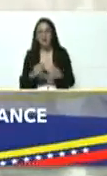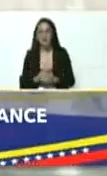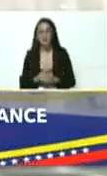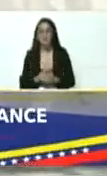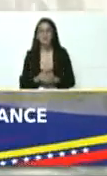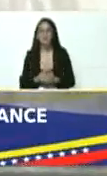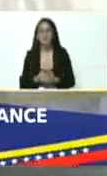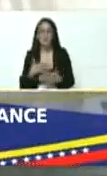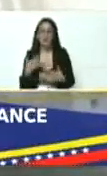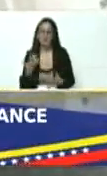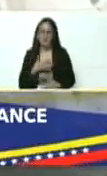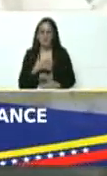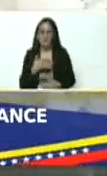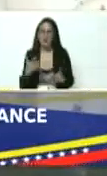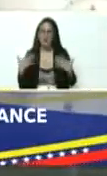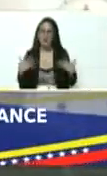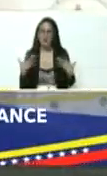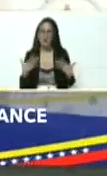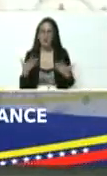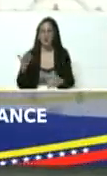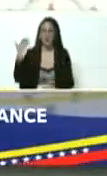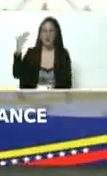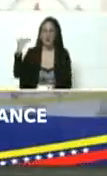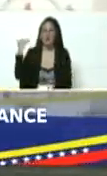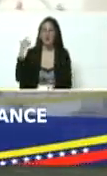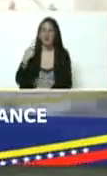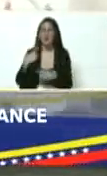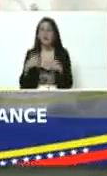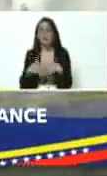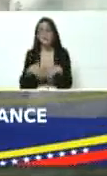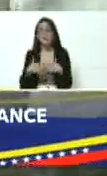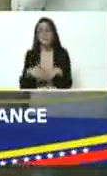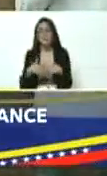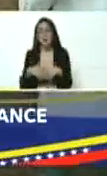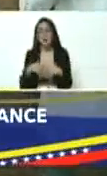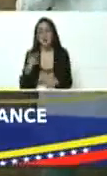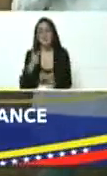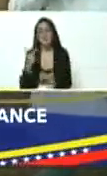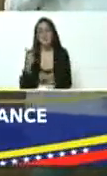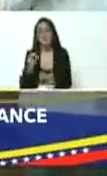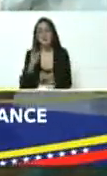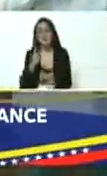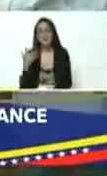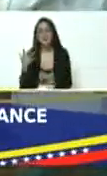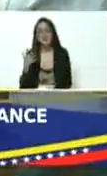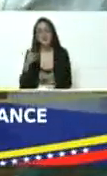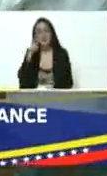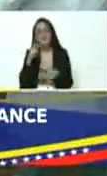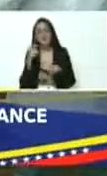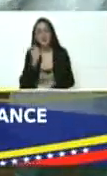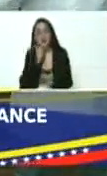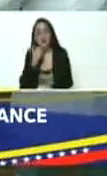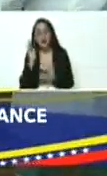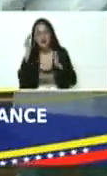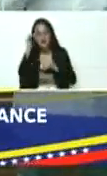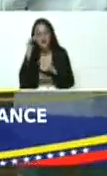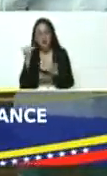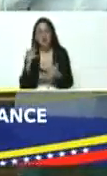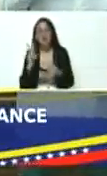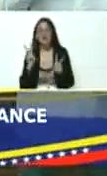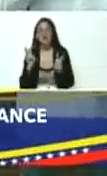imagínense, súper contento porque anteriormente con la otra máquina hacíamos 20, 25 pacientes. Y ahora con este equipo